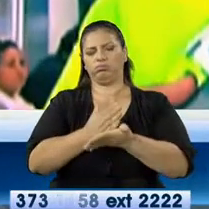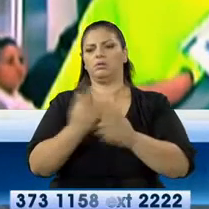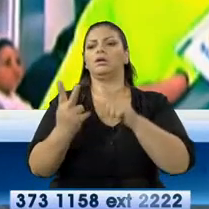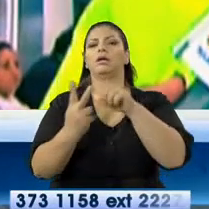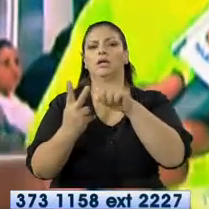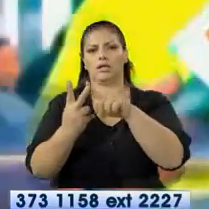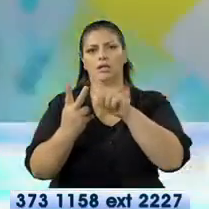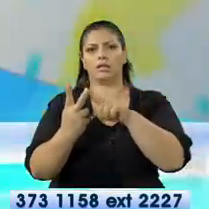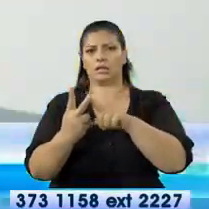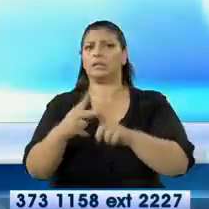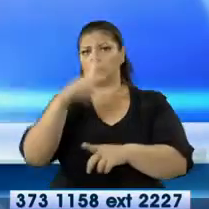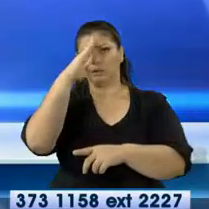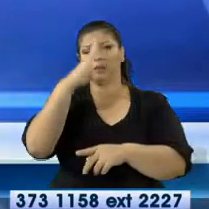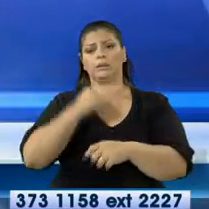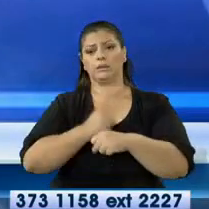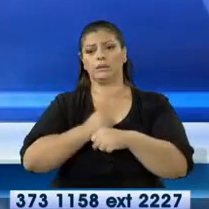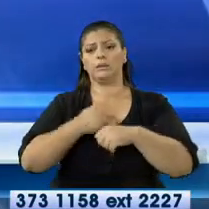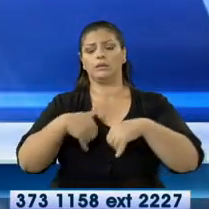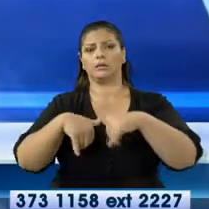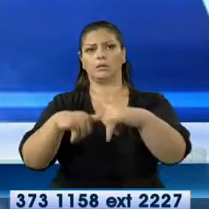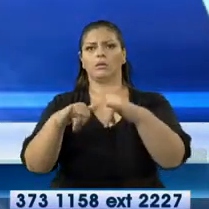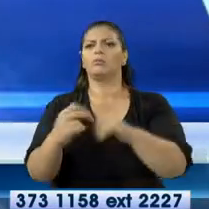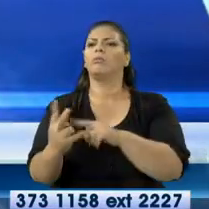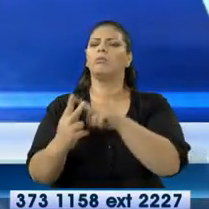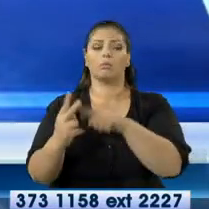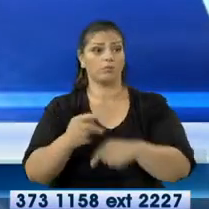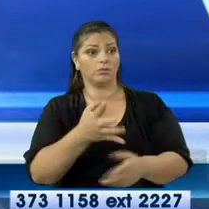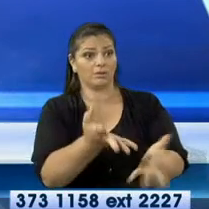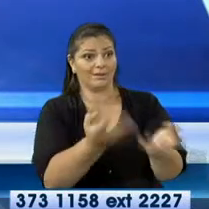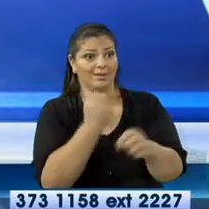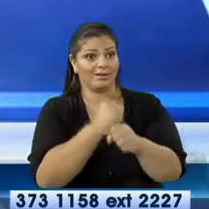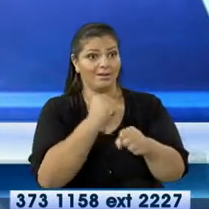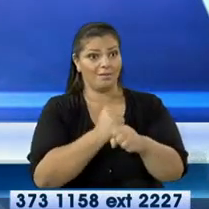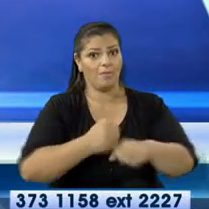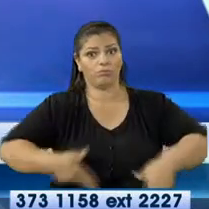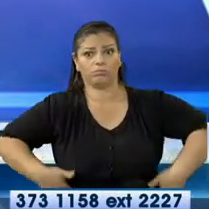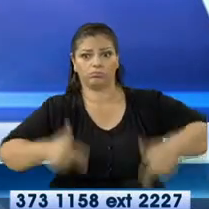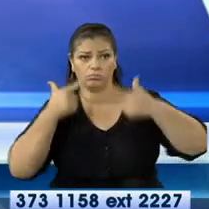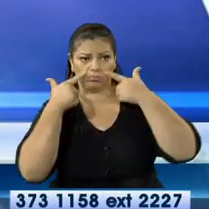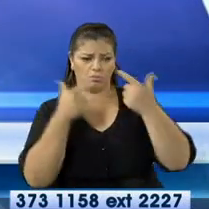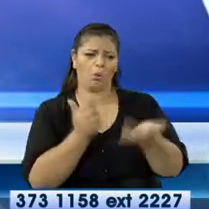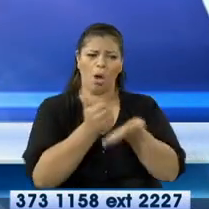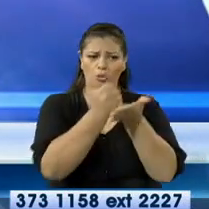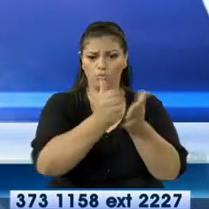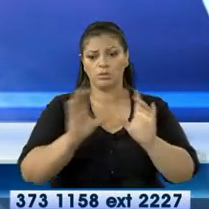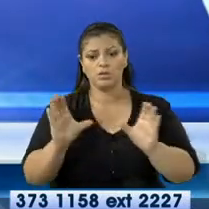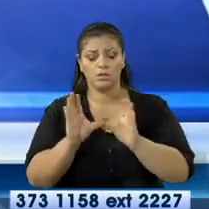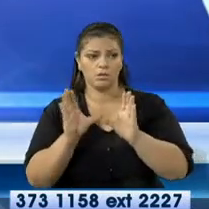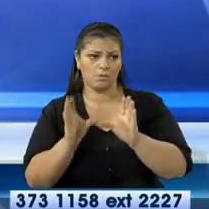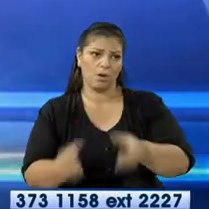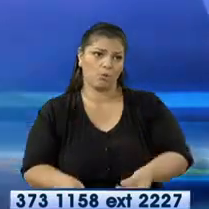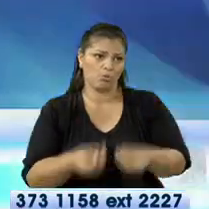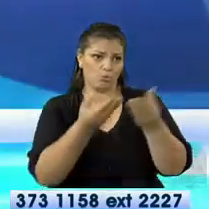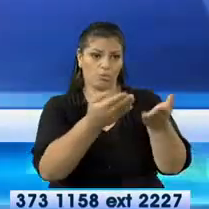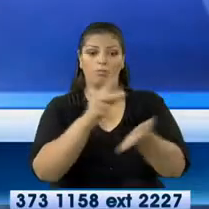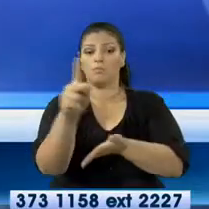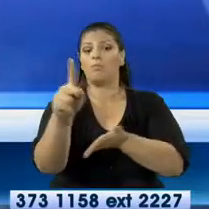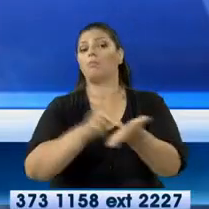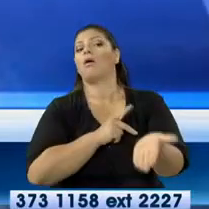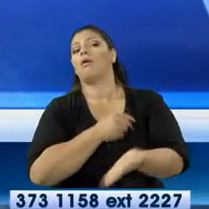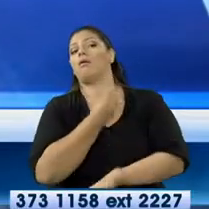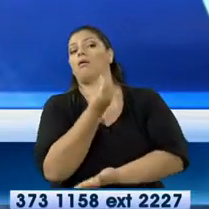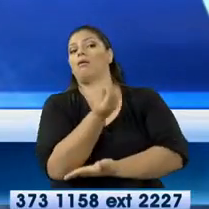de Guardias de Seguridad. Y obviamente, verificando en el sistema, no constan. Y en delito flagrante han